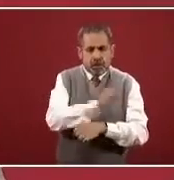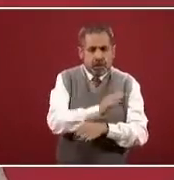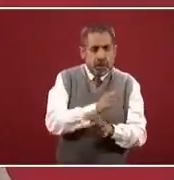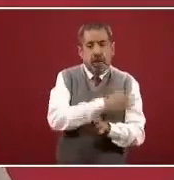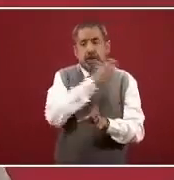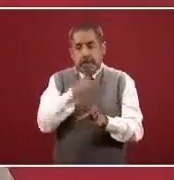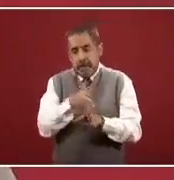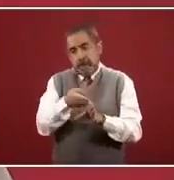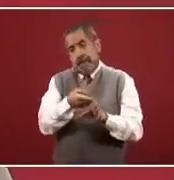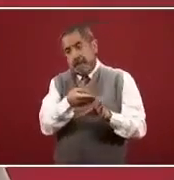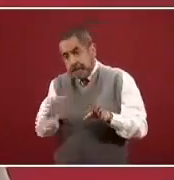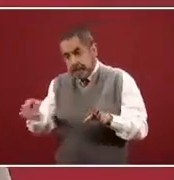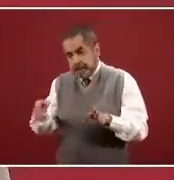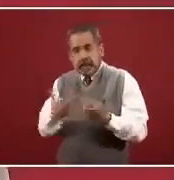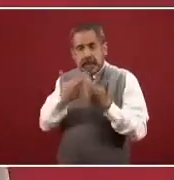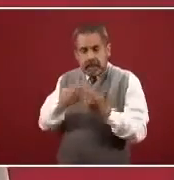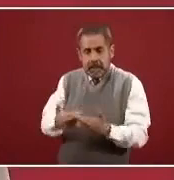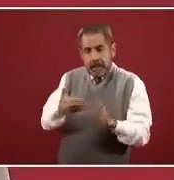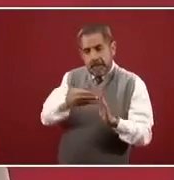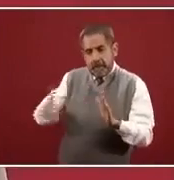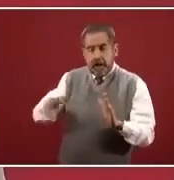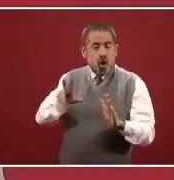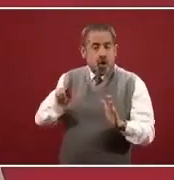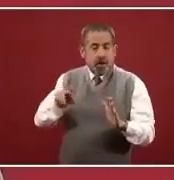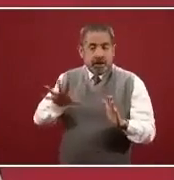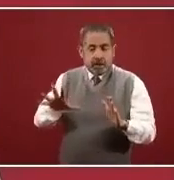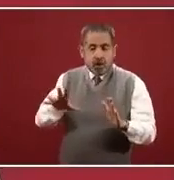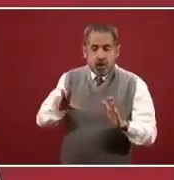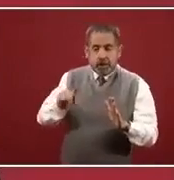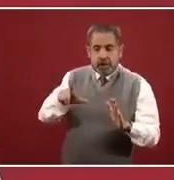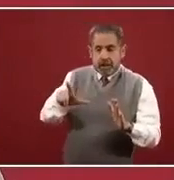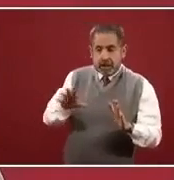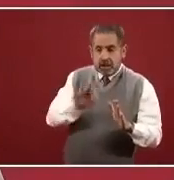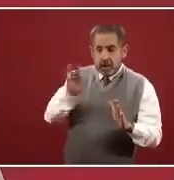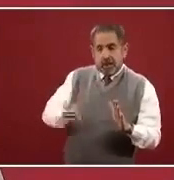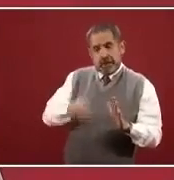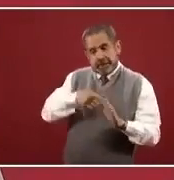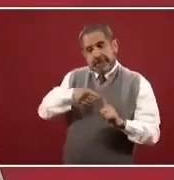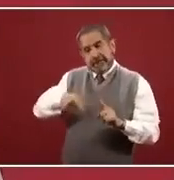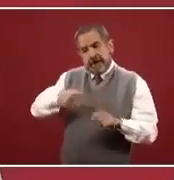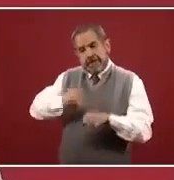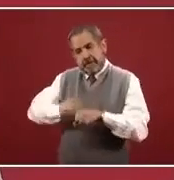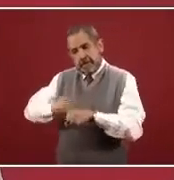que prácticamente el 85, 87% de los casos